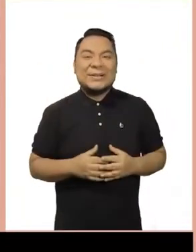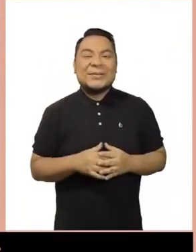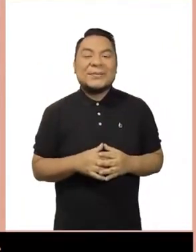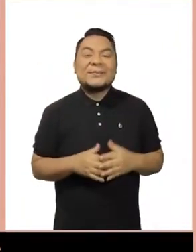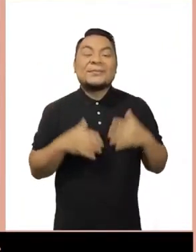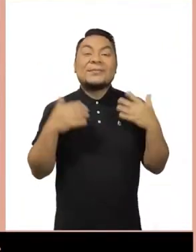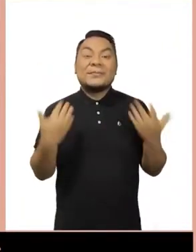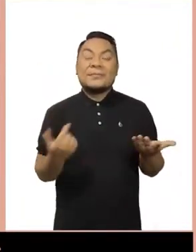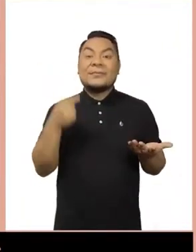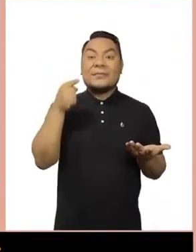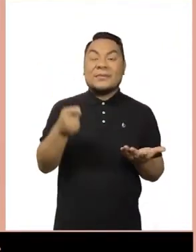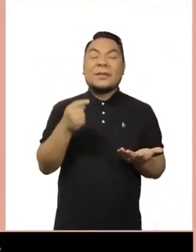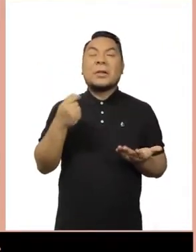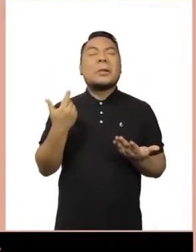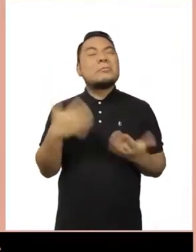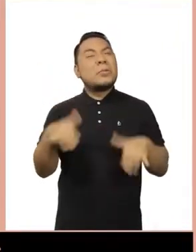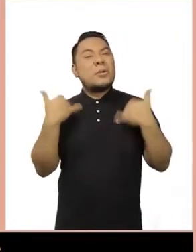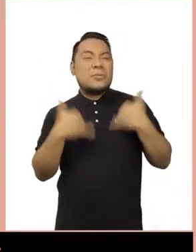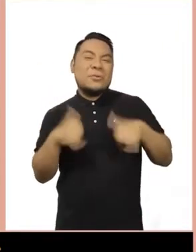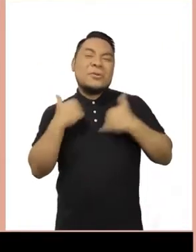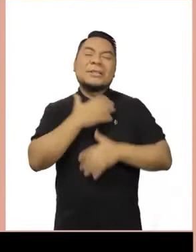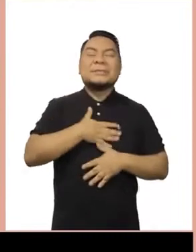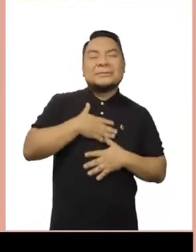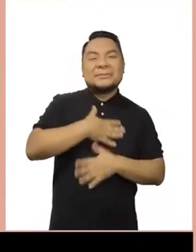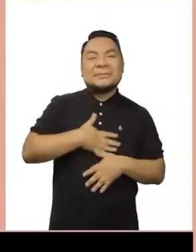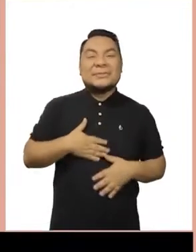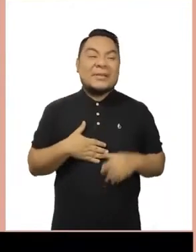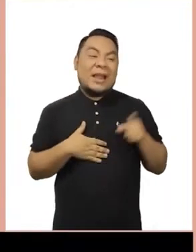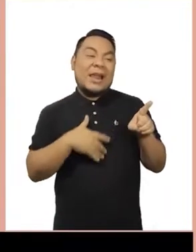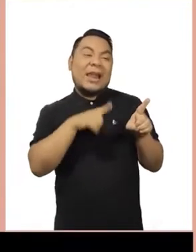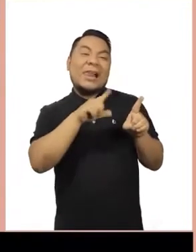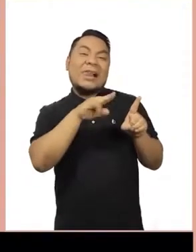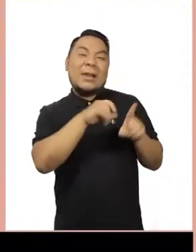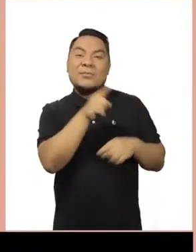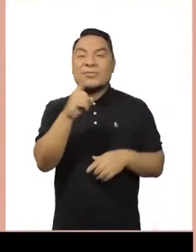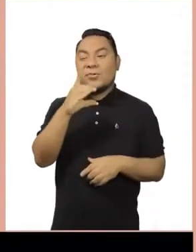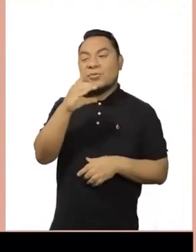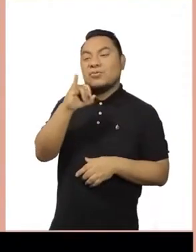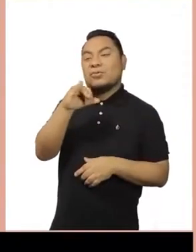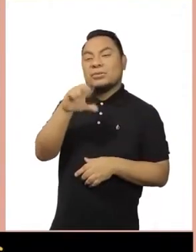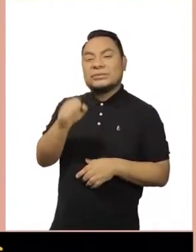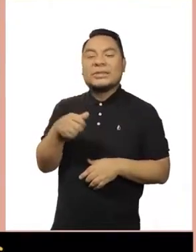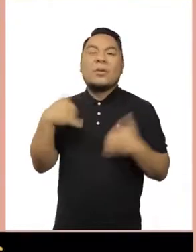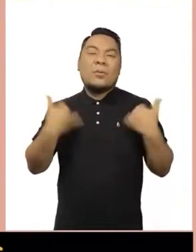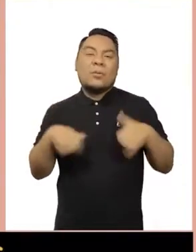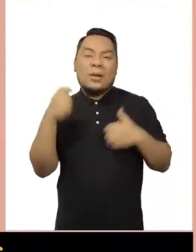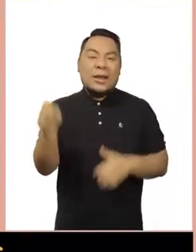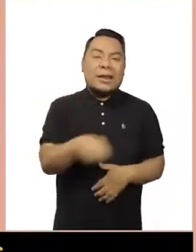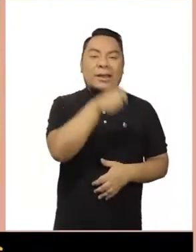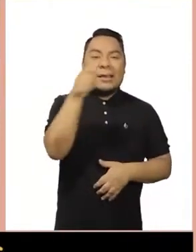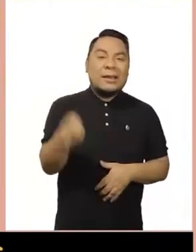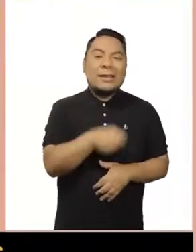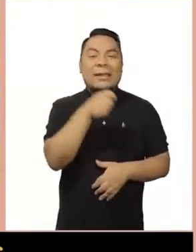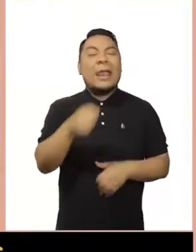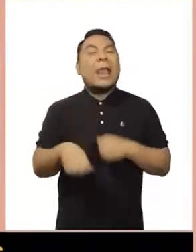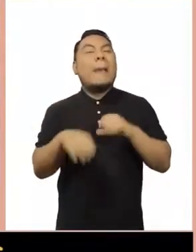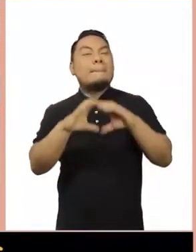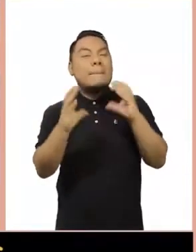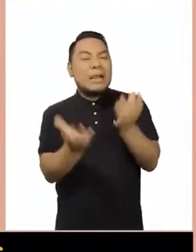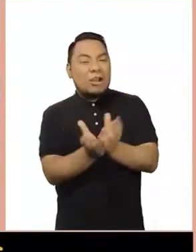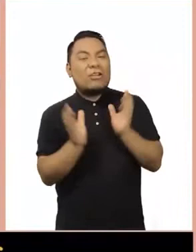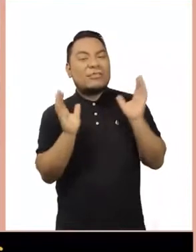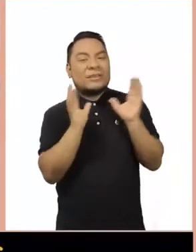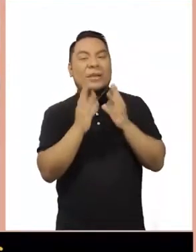¡Fantástico! En una divertida tarde de juegos, Laura y Cusi jugaron a la soga, a la pelota y a